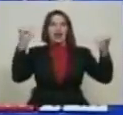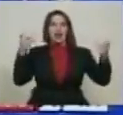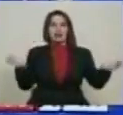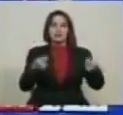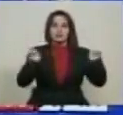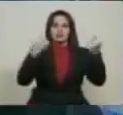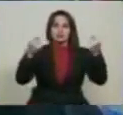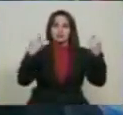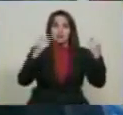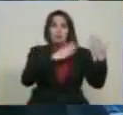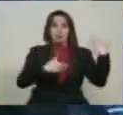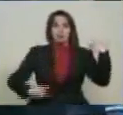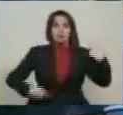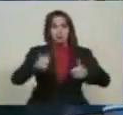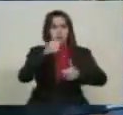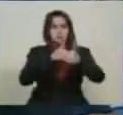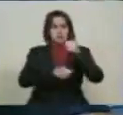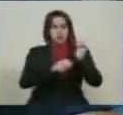vicepresidente de organización.